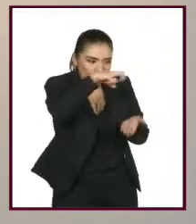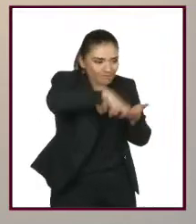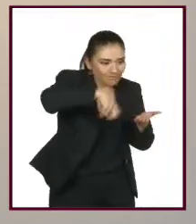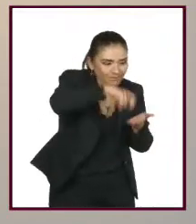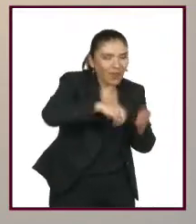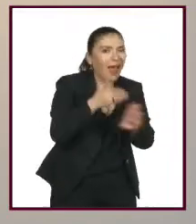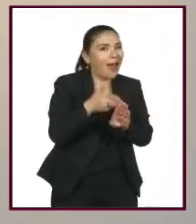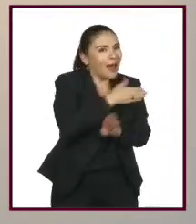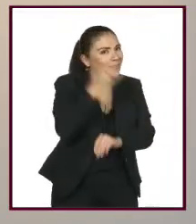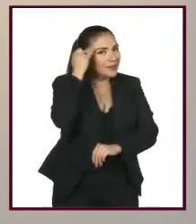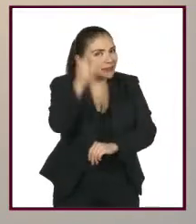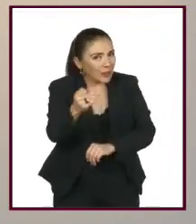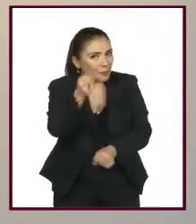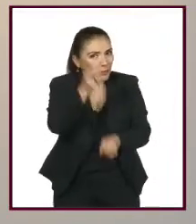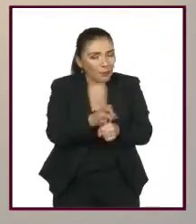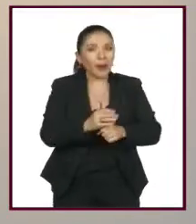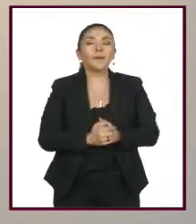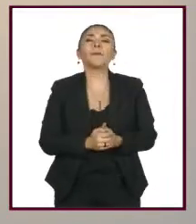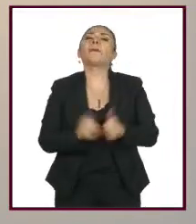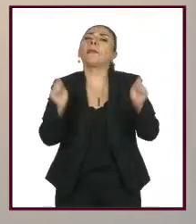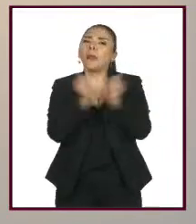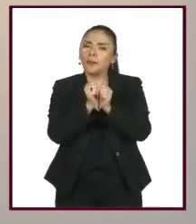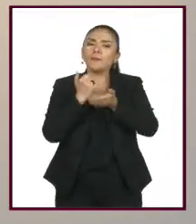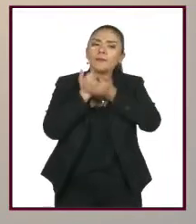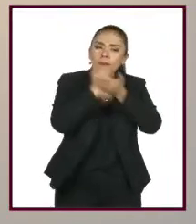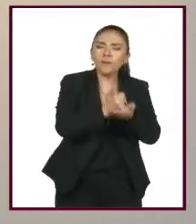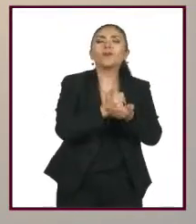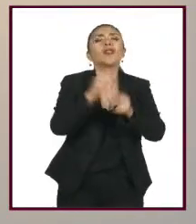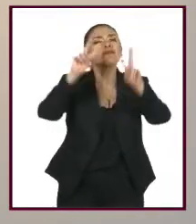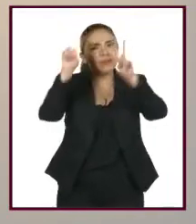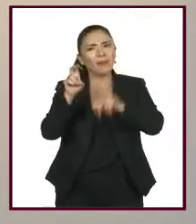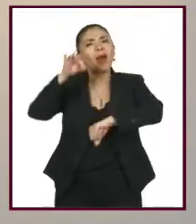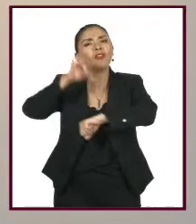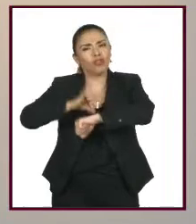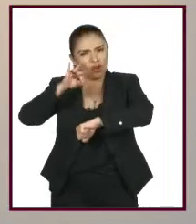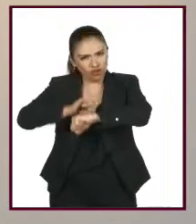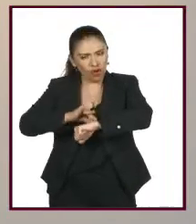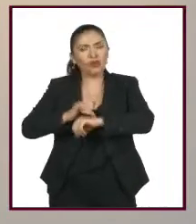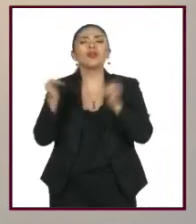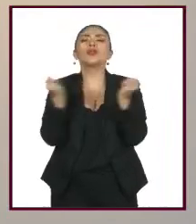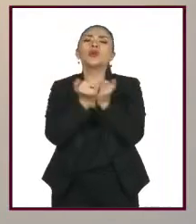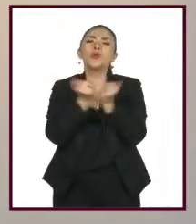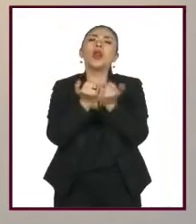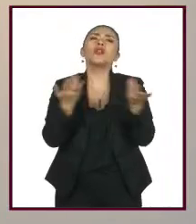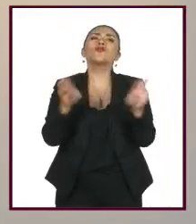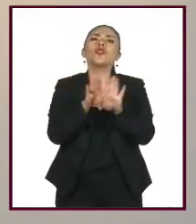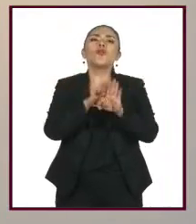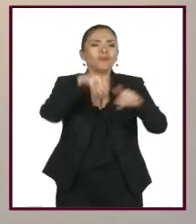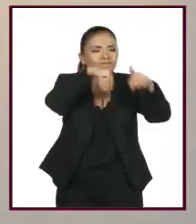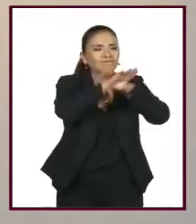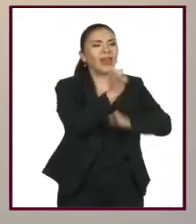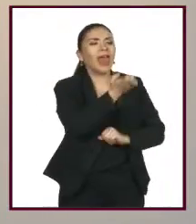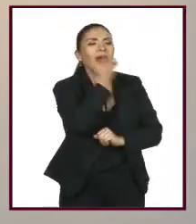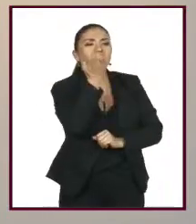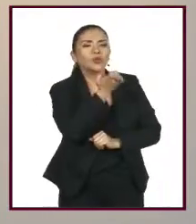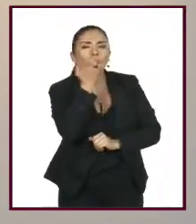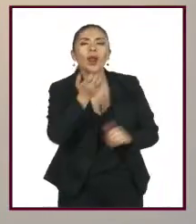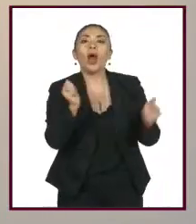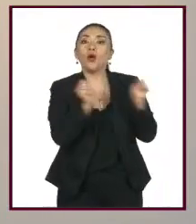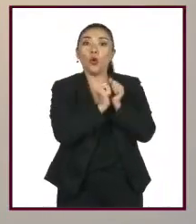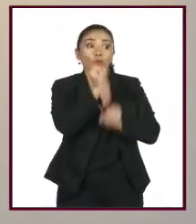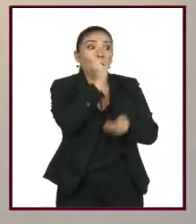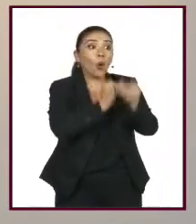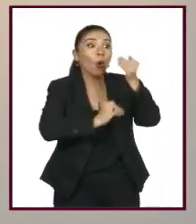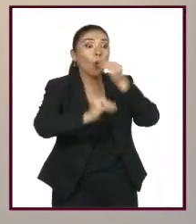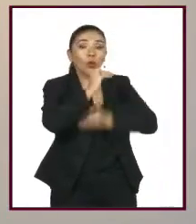oportuna, intervenciones, no solo la parte médica, sino también, como hemos visto en las escuelas, todos